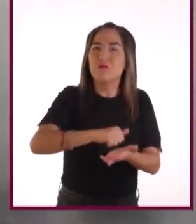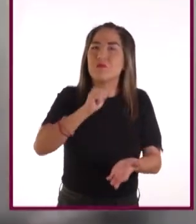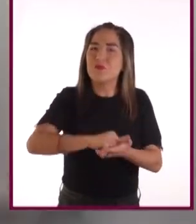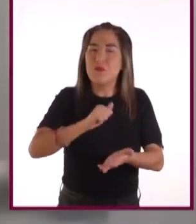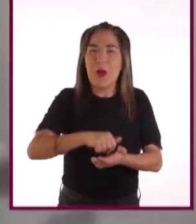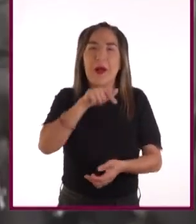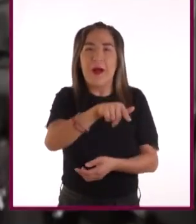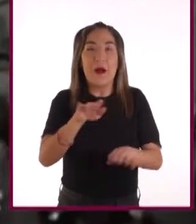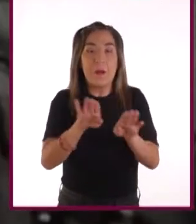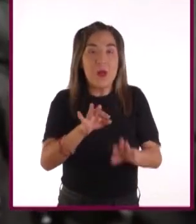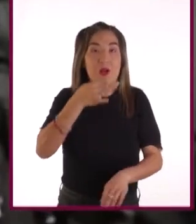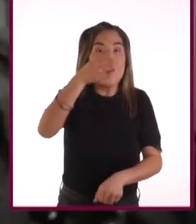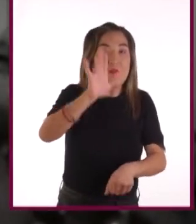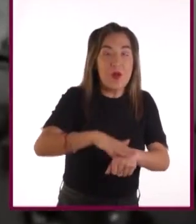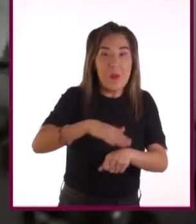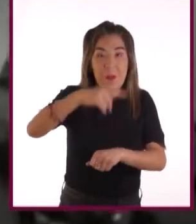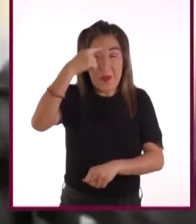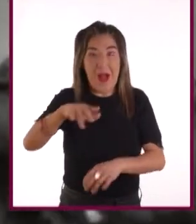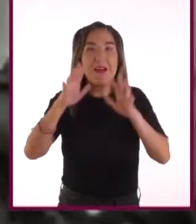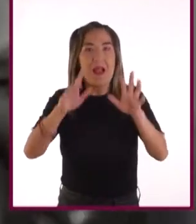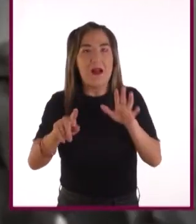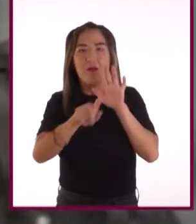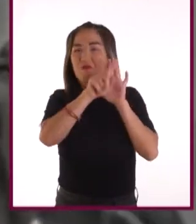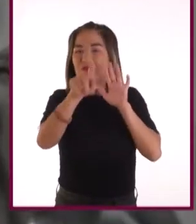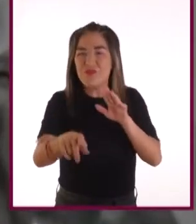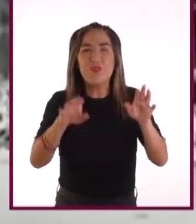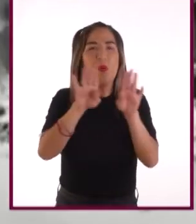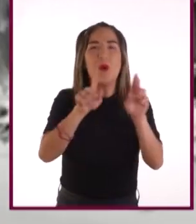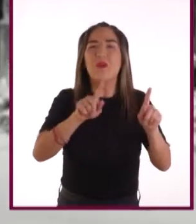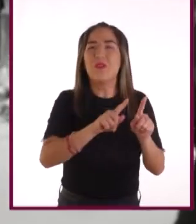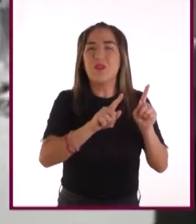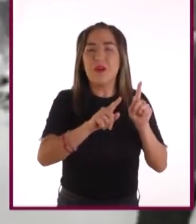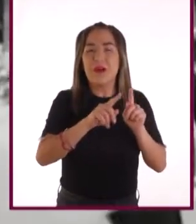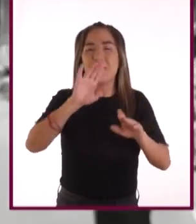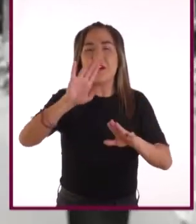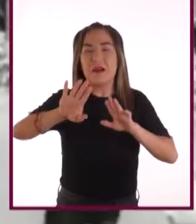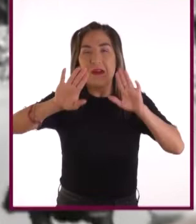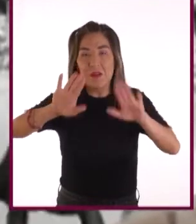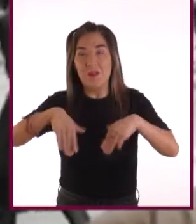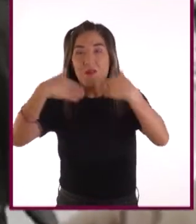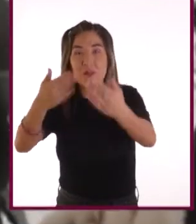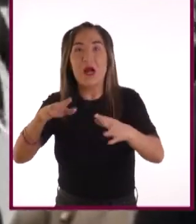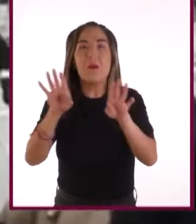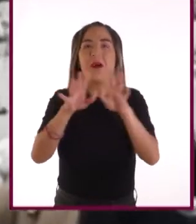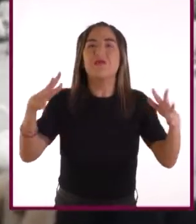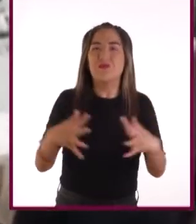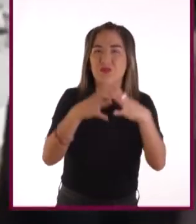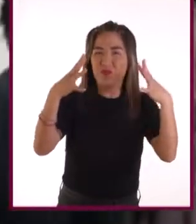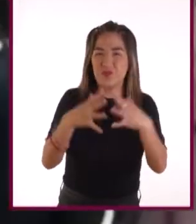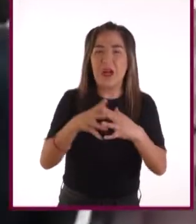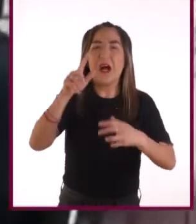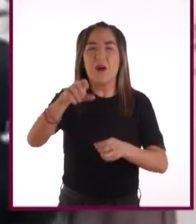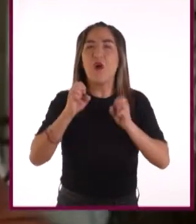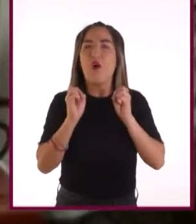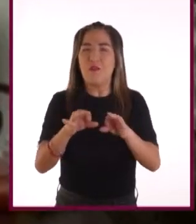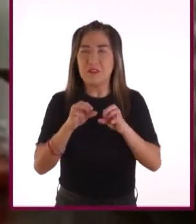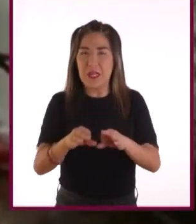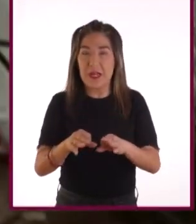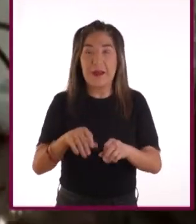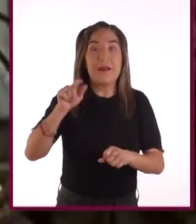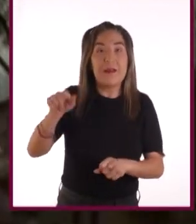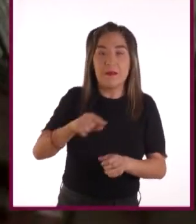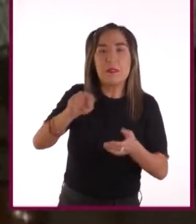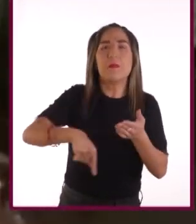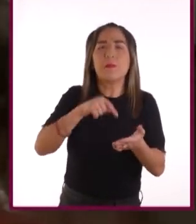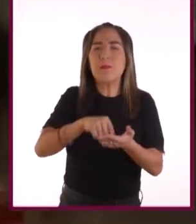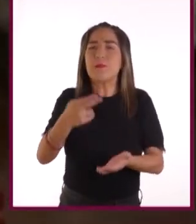y, por lo mismo, la estrategia de ataque se concentraba en las oficinas telegráficas de los bandos bélicos. El uso